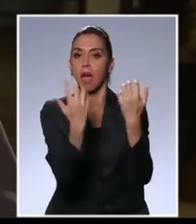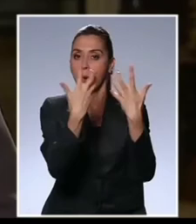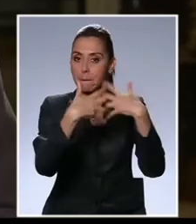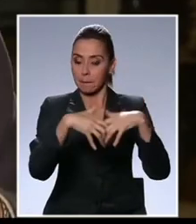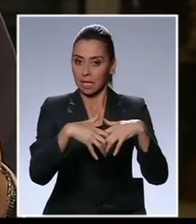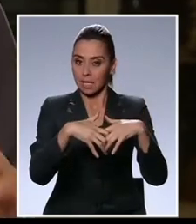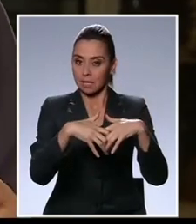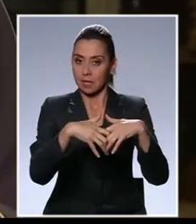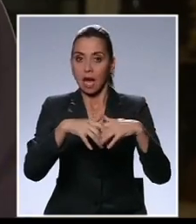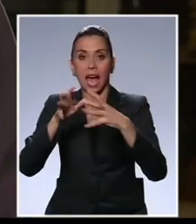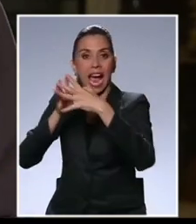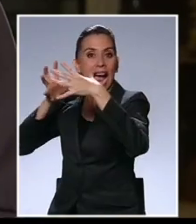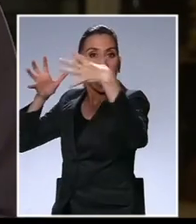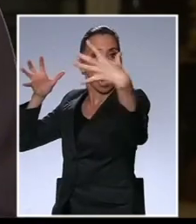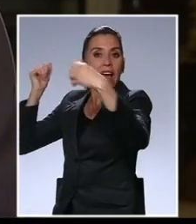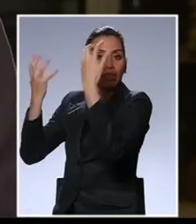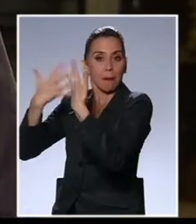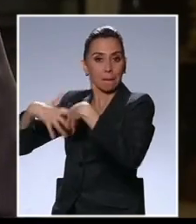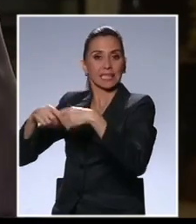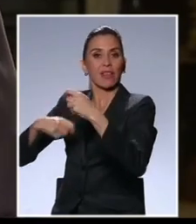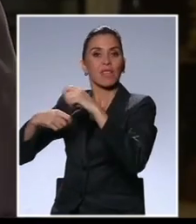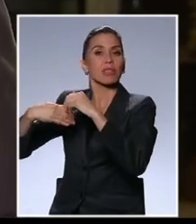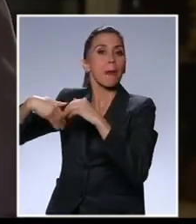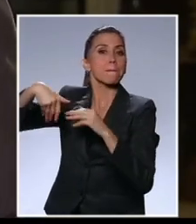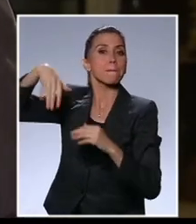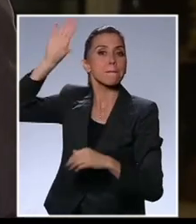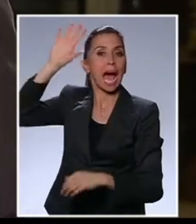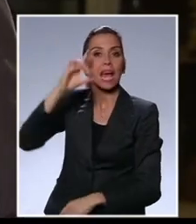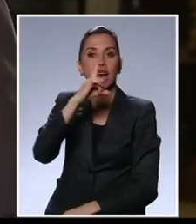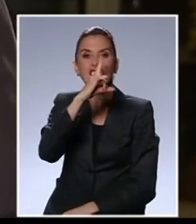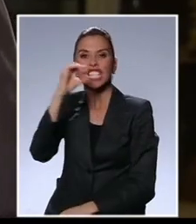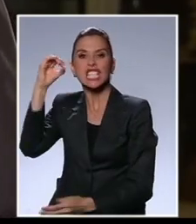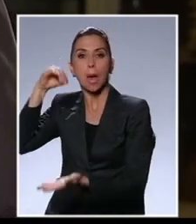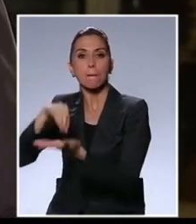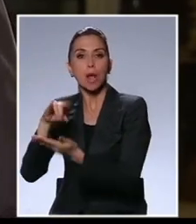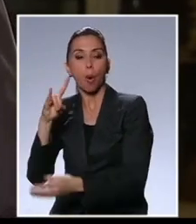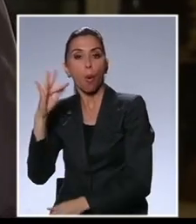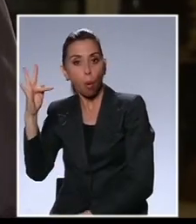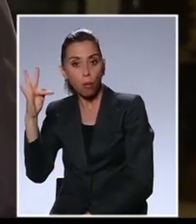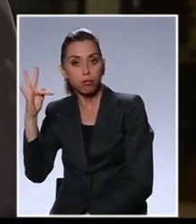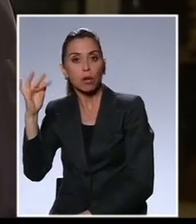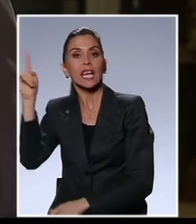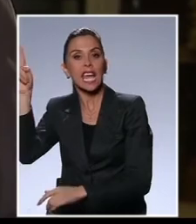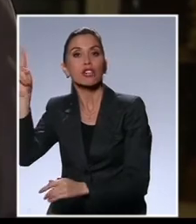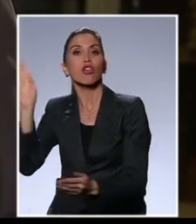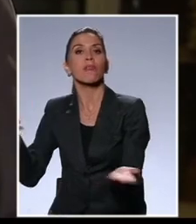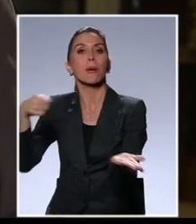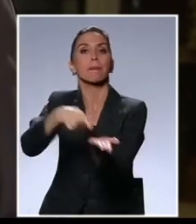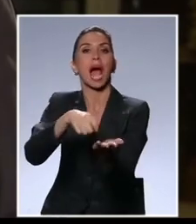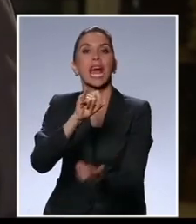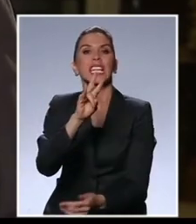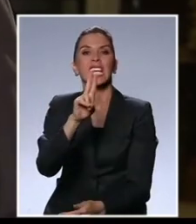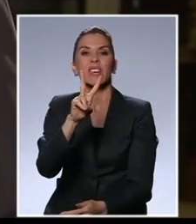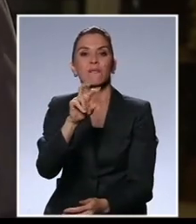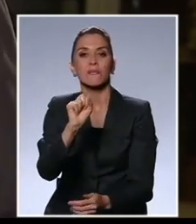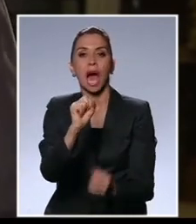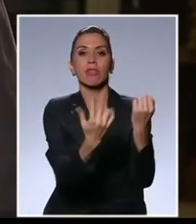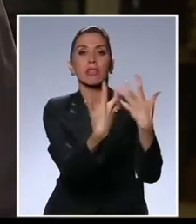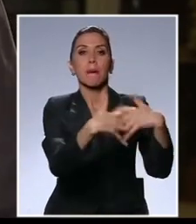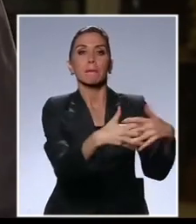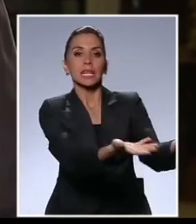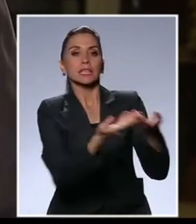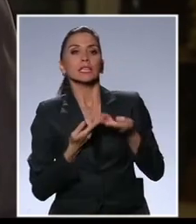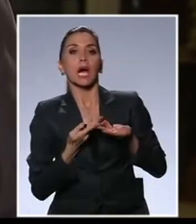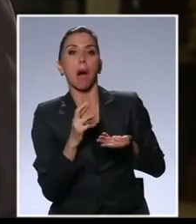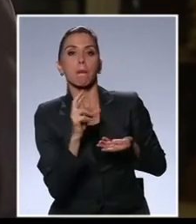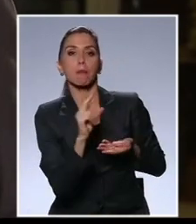Serán las grandes empresas con ventas superiores a las 100.000 ufs las que asumirán el pago del IVA de sus proveedores en caso de